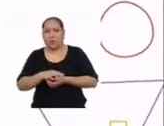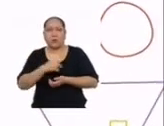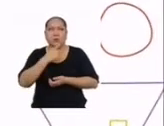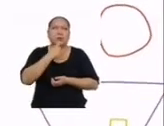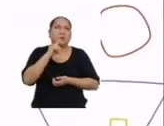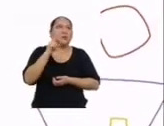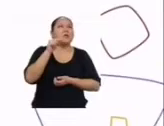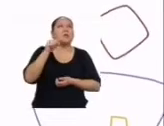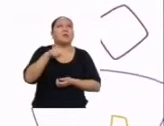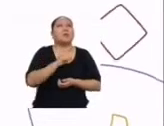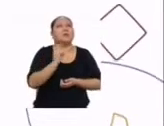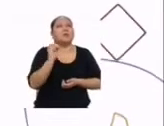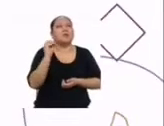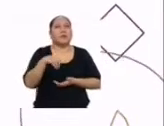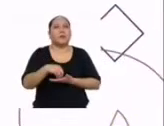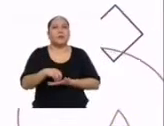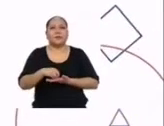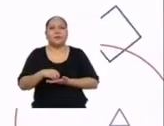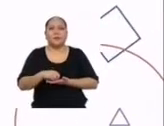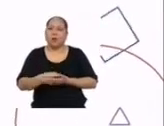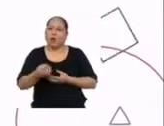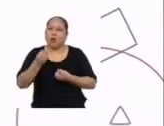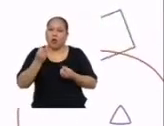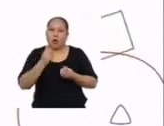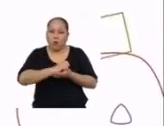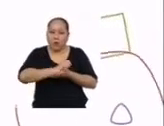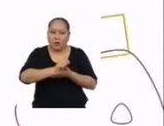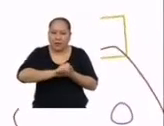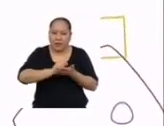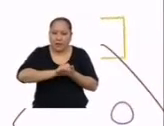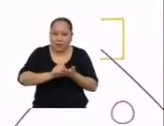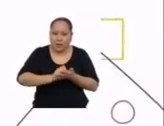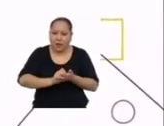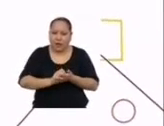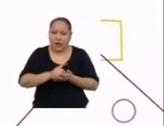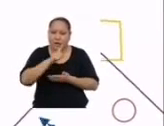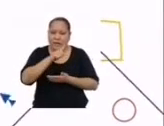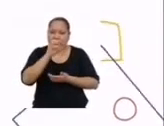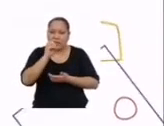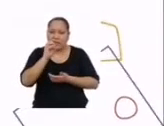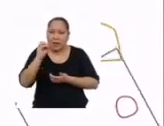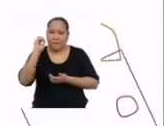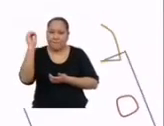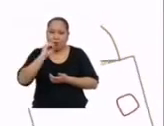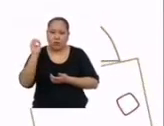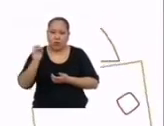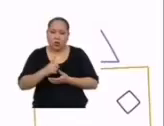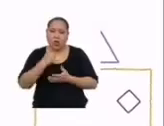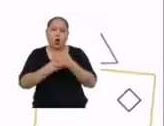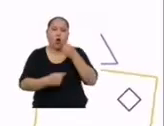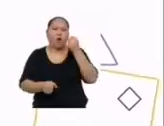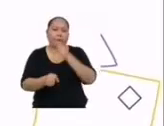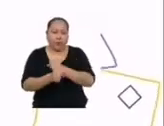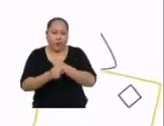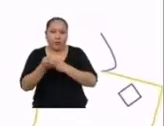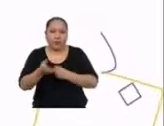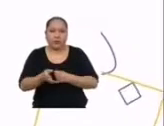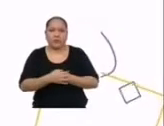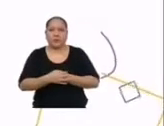no. ¿Cómo redactar un texto 100% confiable?